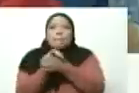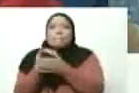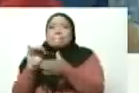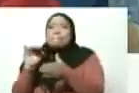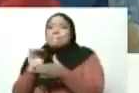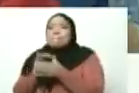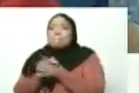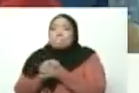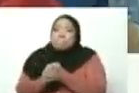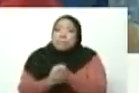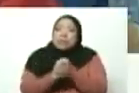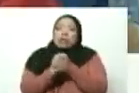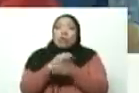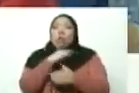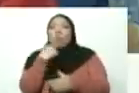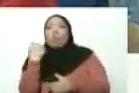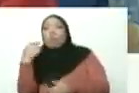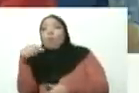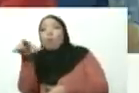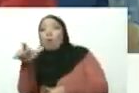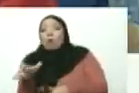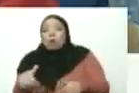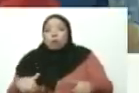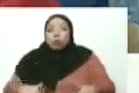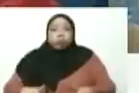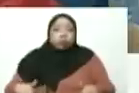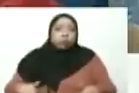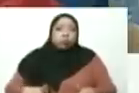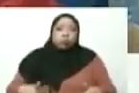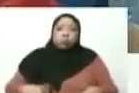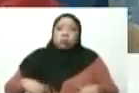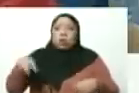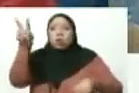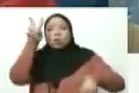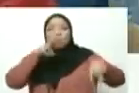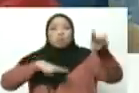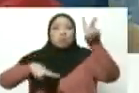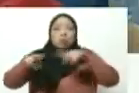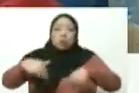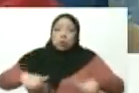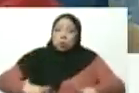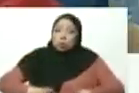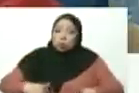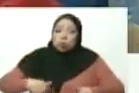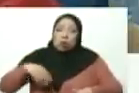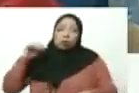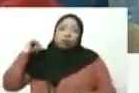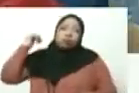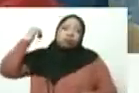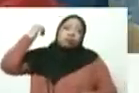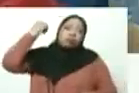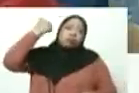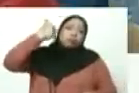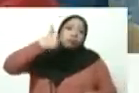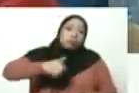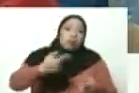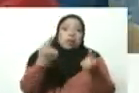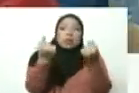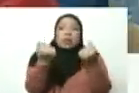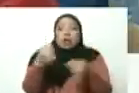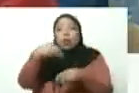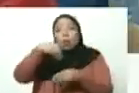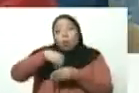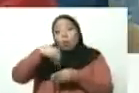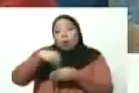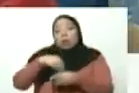compañeros también afectados quienes no pudieron disfrutar el producto del esfuerzo de toda una vida de trabajo y sacrificio es